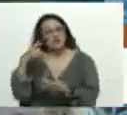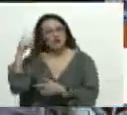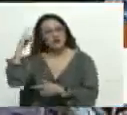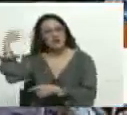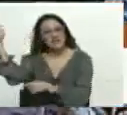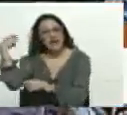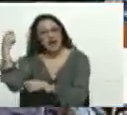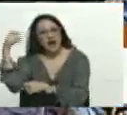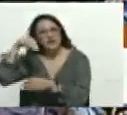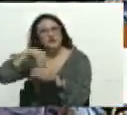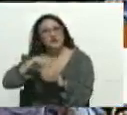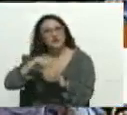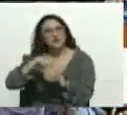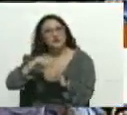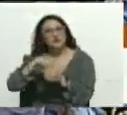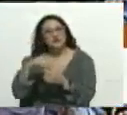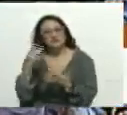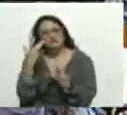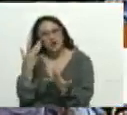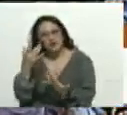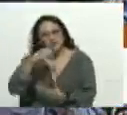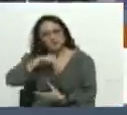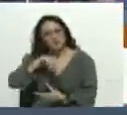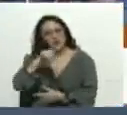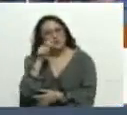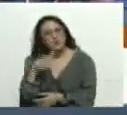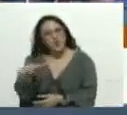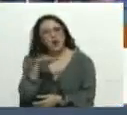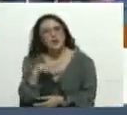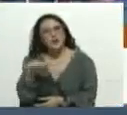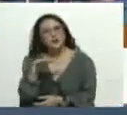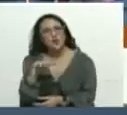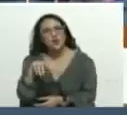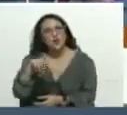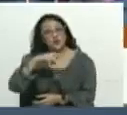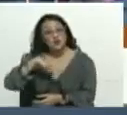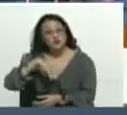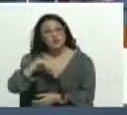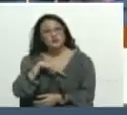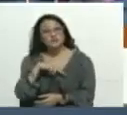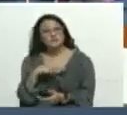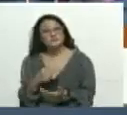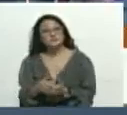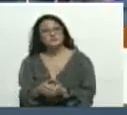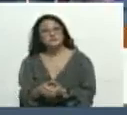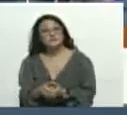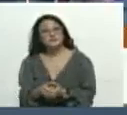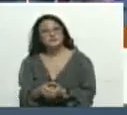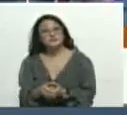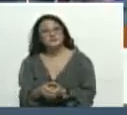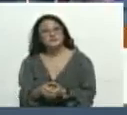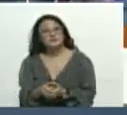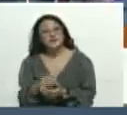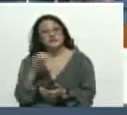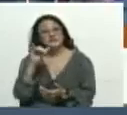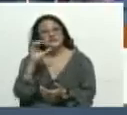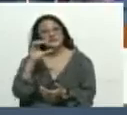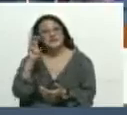y siempre se vio pueblo y nosotros para poder ah y si